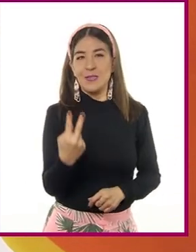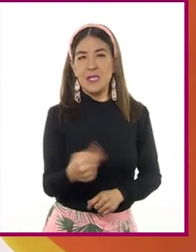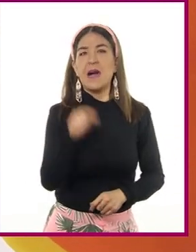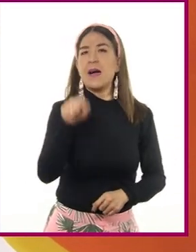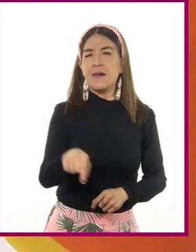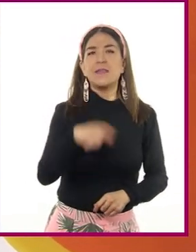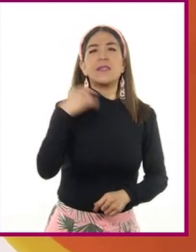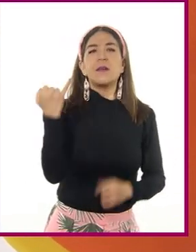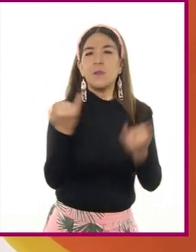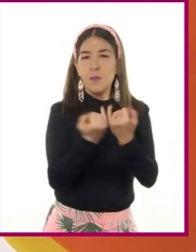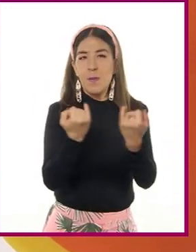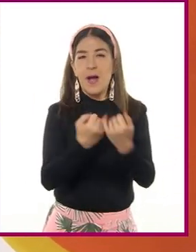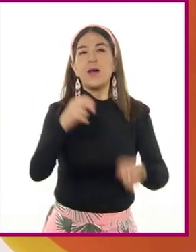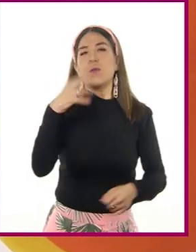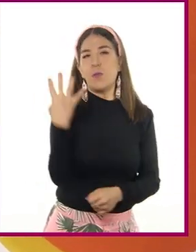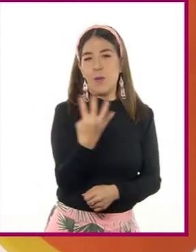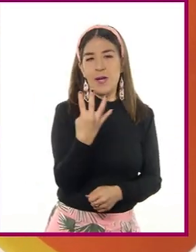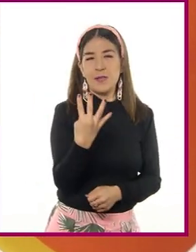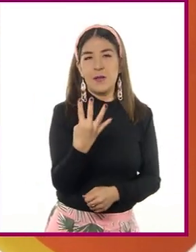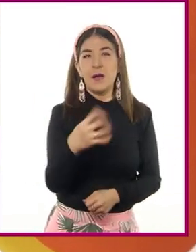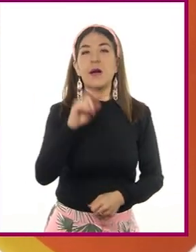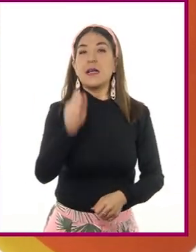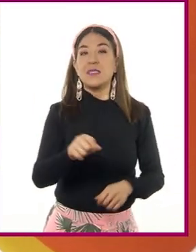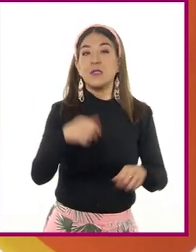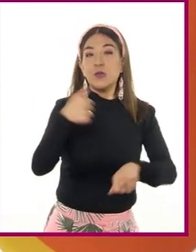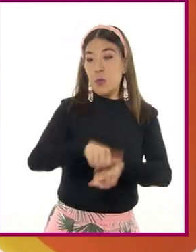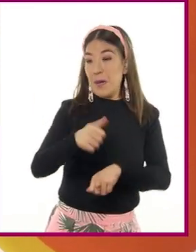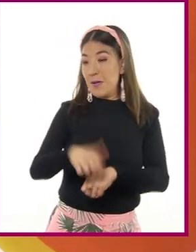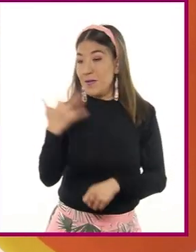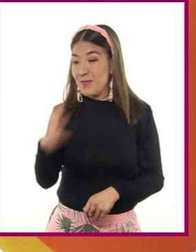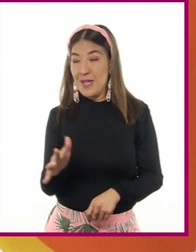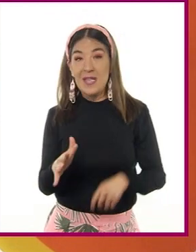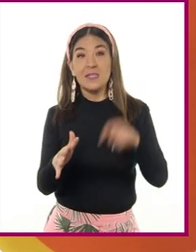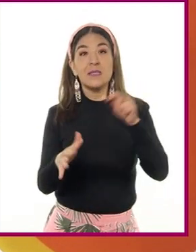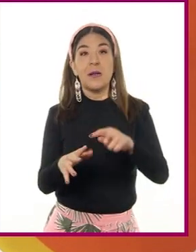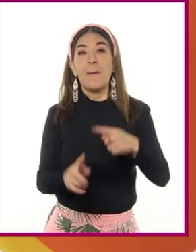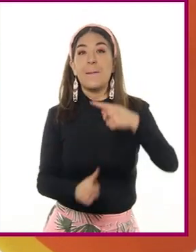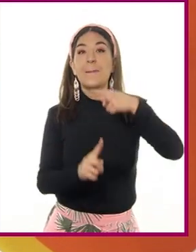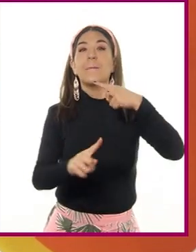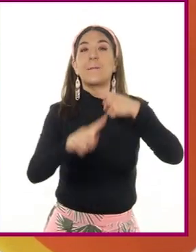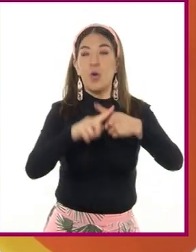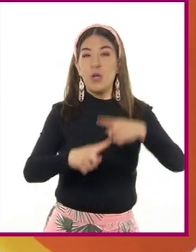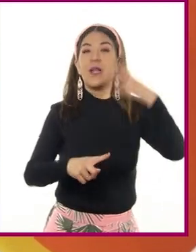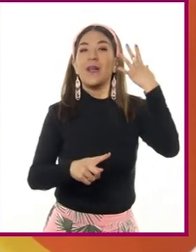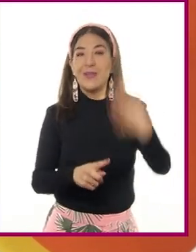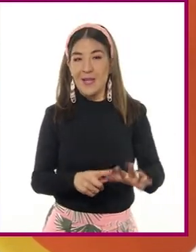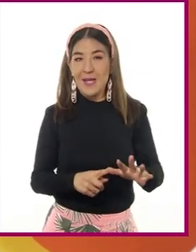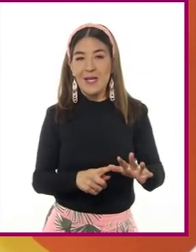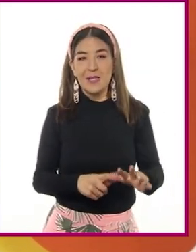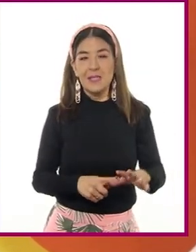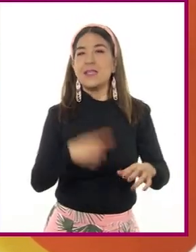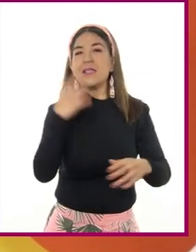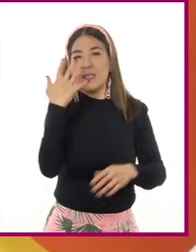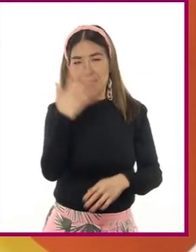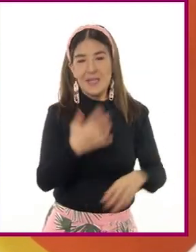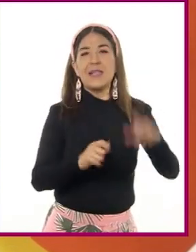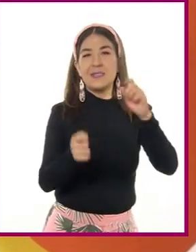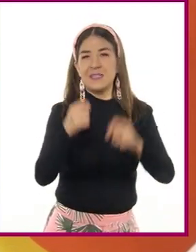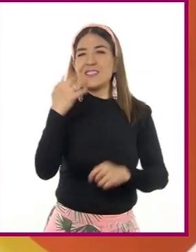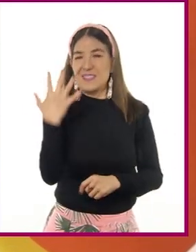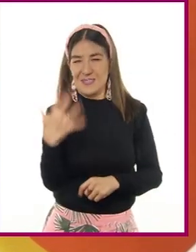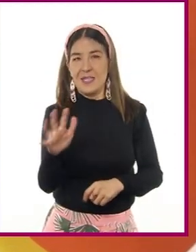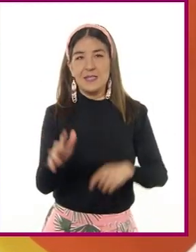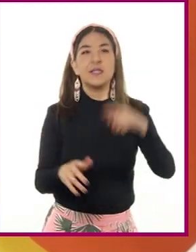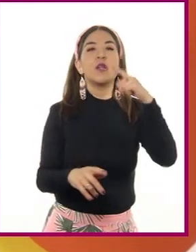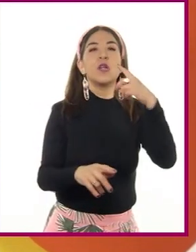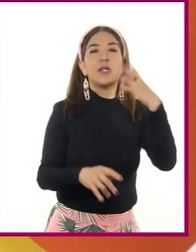es igual a 4. Si busco el décimo término de la sucesión, debo multiplicar 10 por 2, lo que resulta